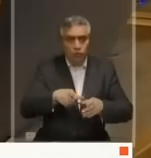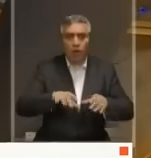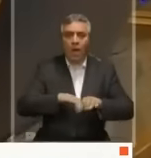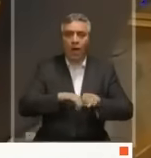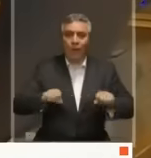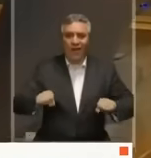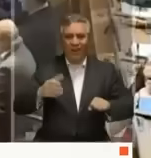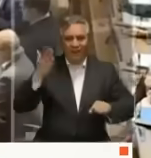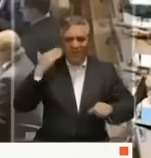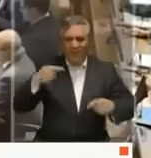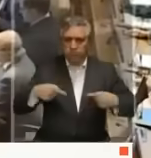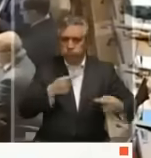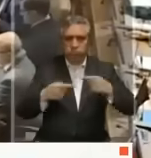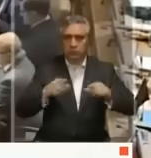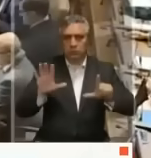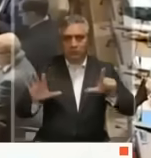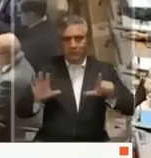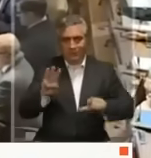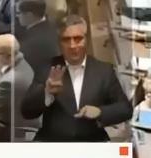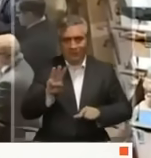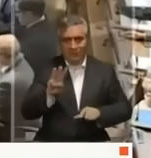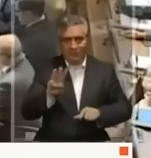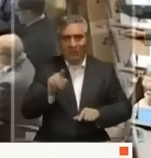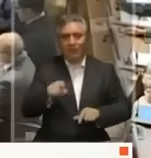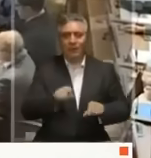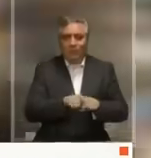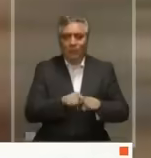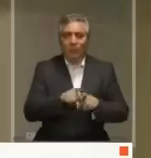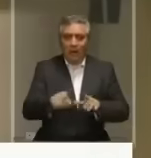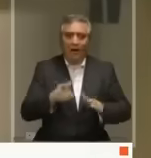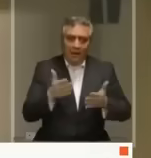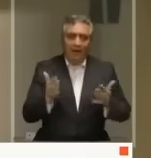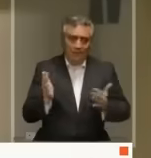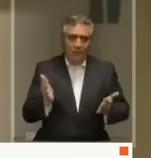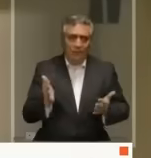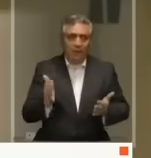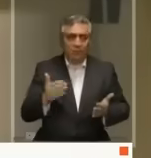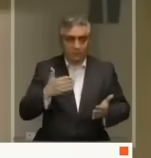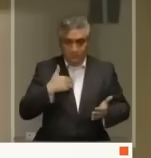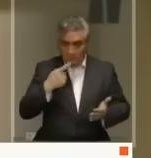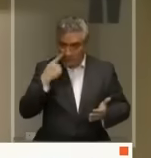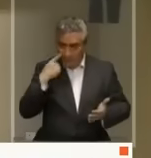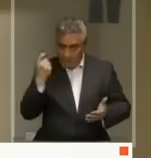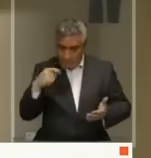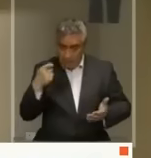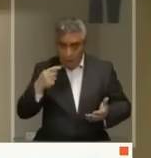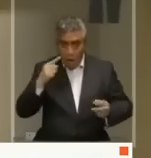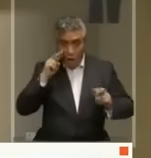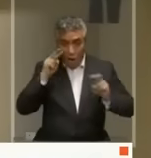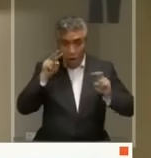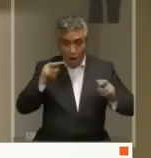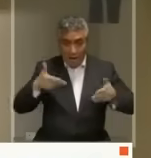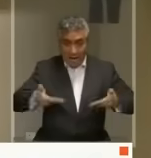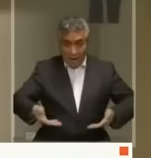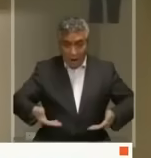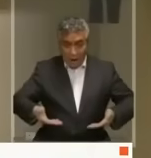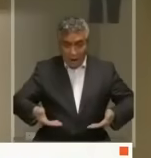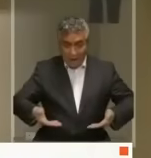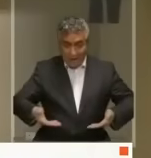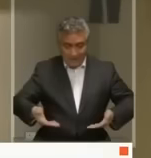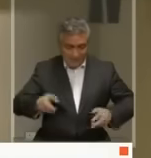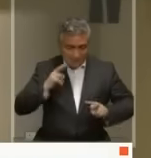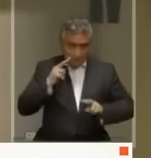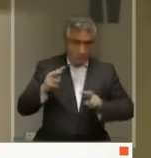73, la tensión se instaló en las bancadas de forma transversal. Revisar con los ojos del presente lo que sucedió